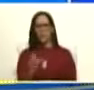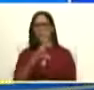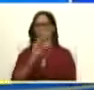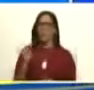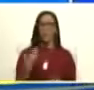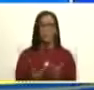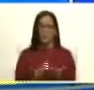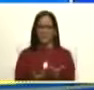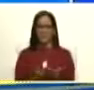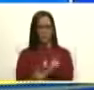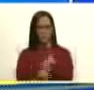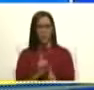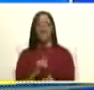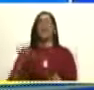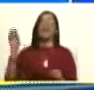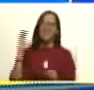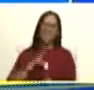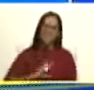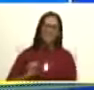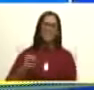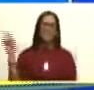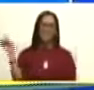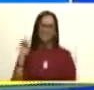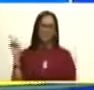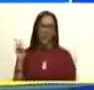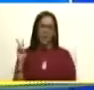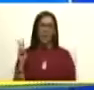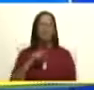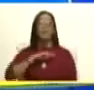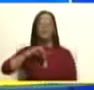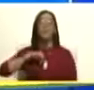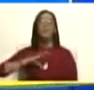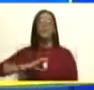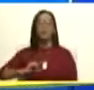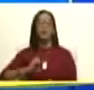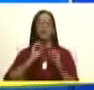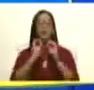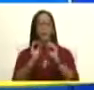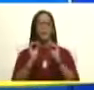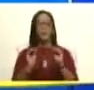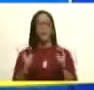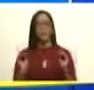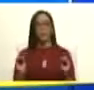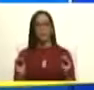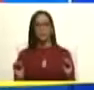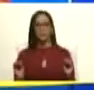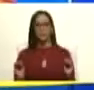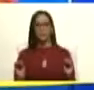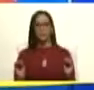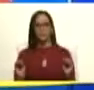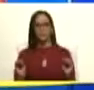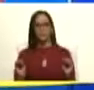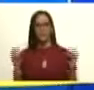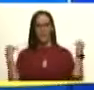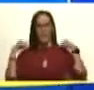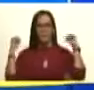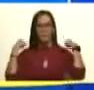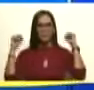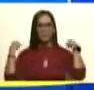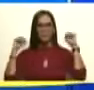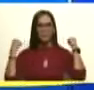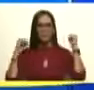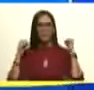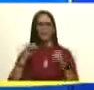partido, es Venezuela. Por nuestra soberanía los convoco a prepararnos y con